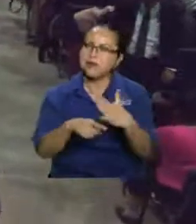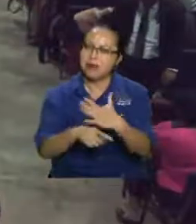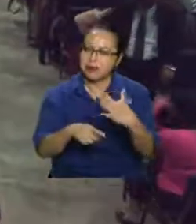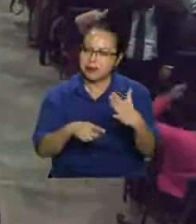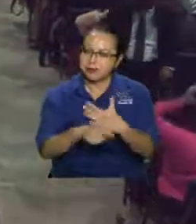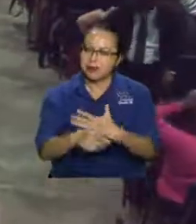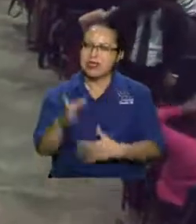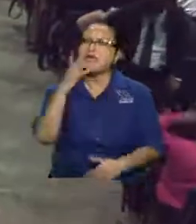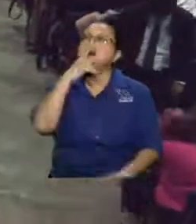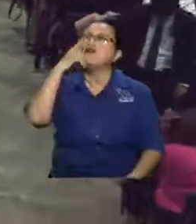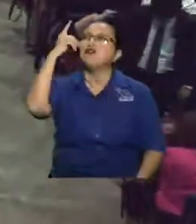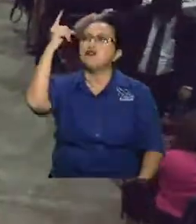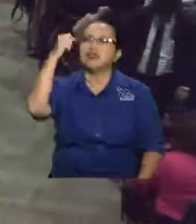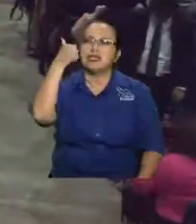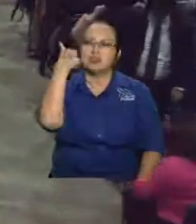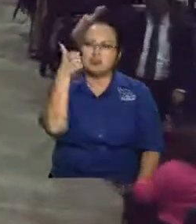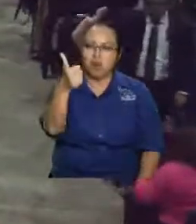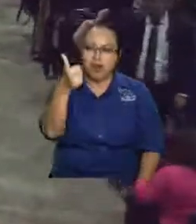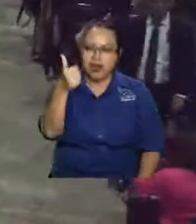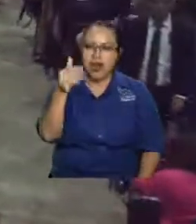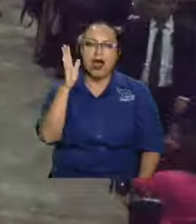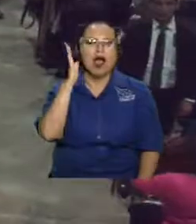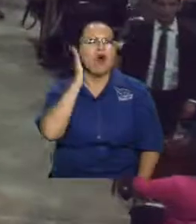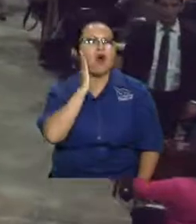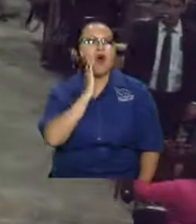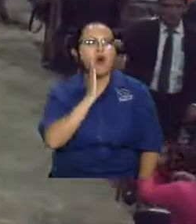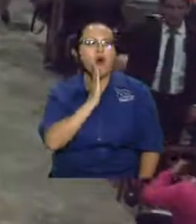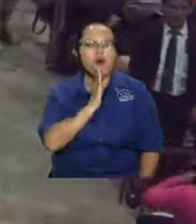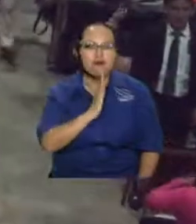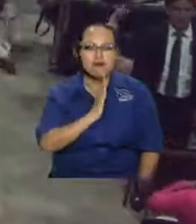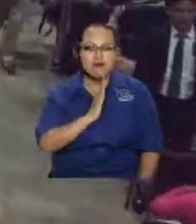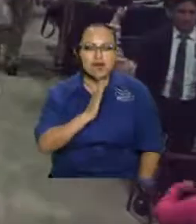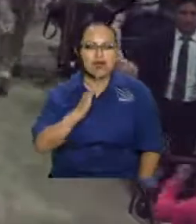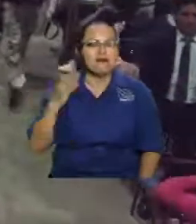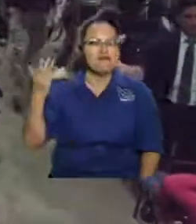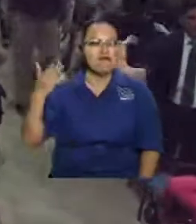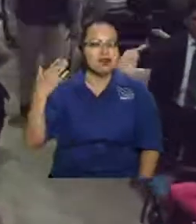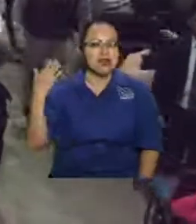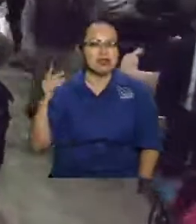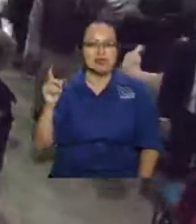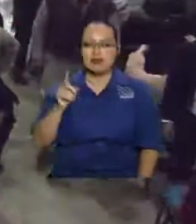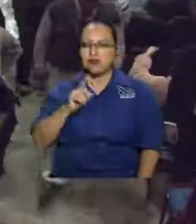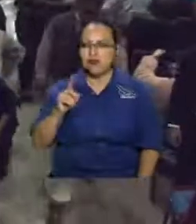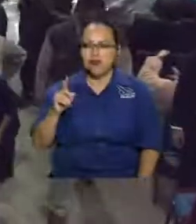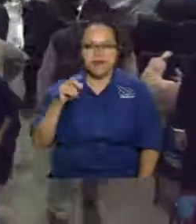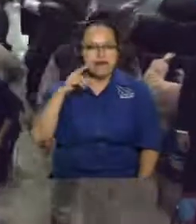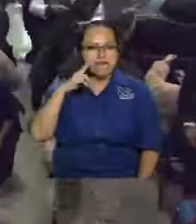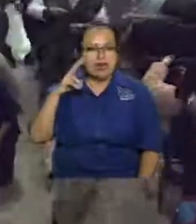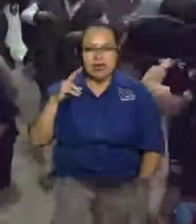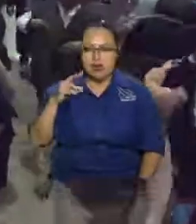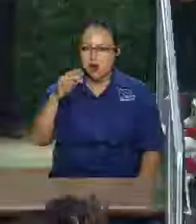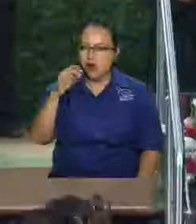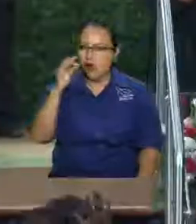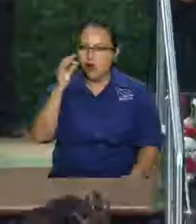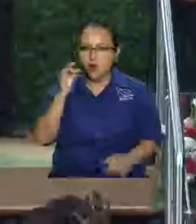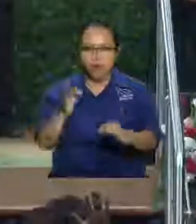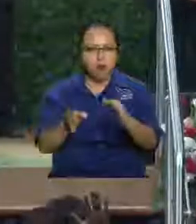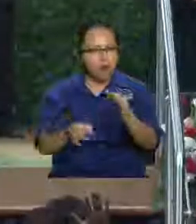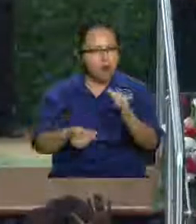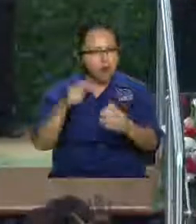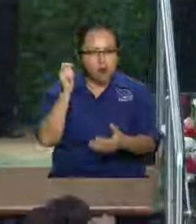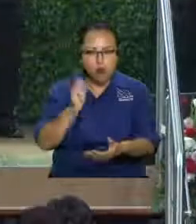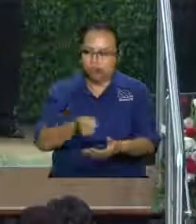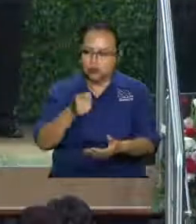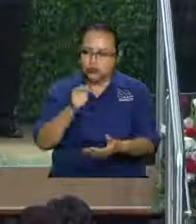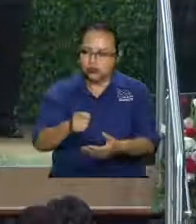bueno. Dios es bueno. Joven fui y envejecido, no he visto justo desamparado ni su simiente que